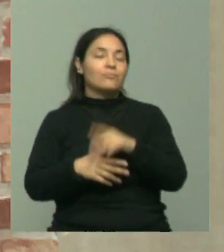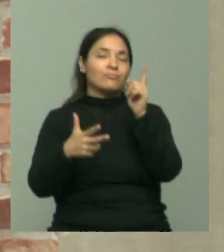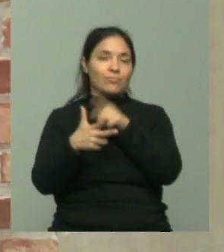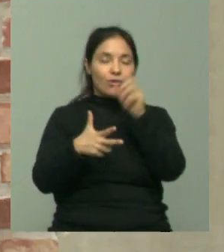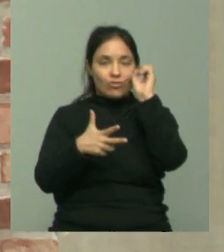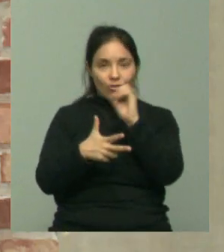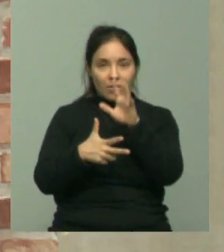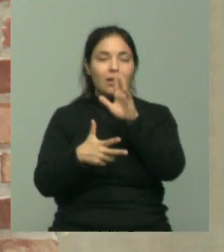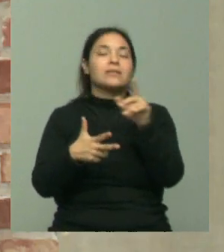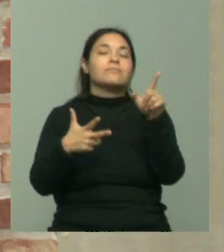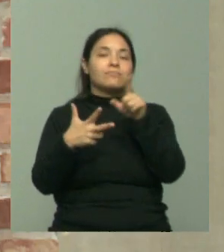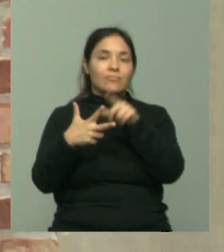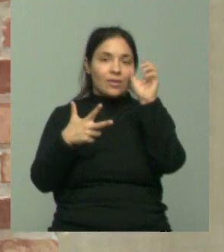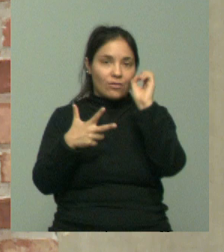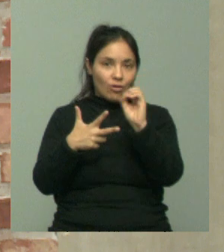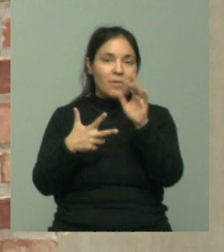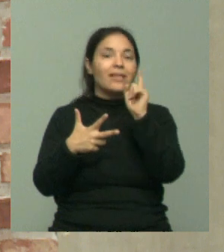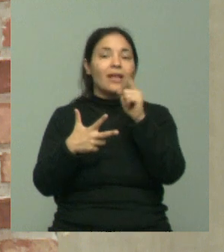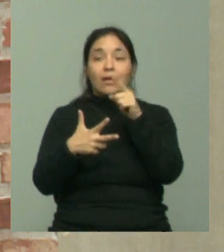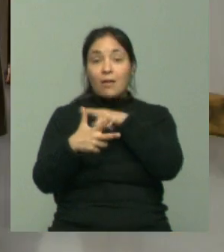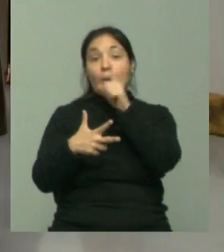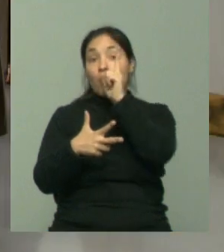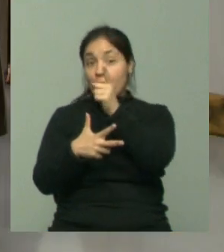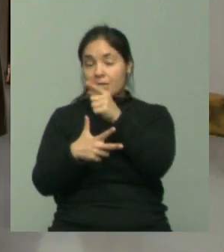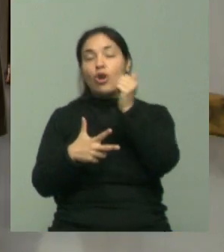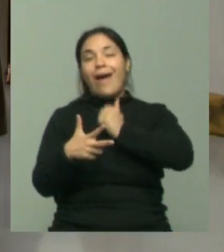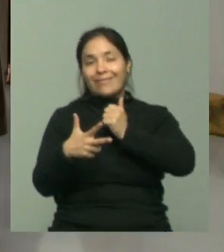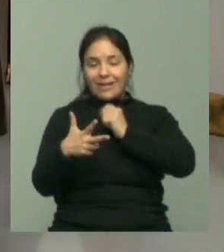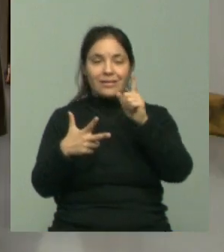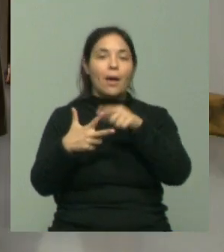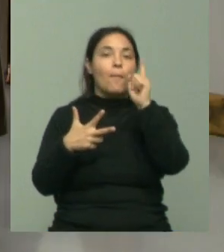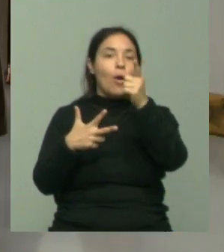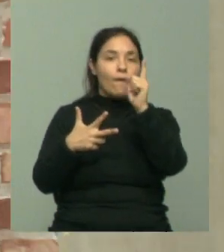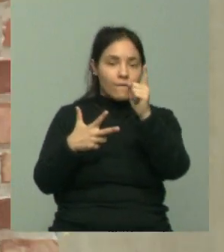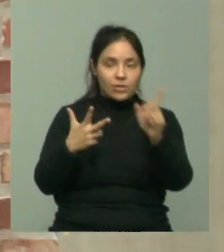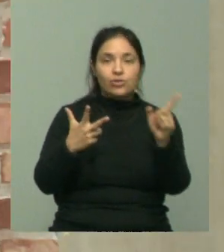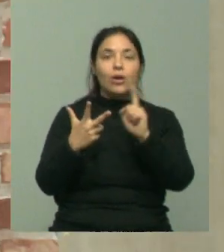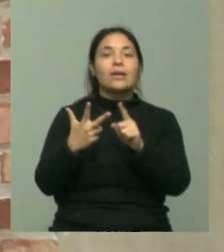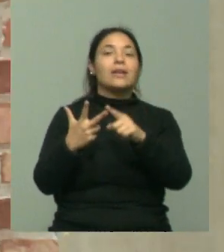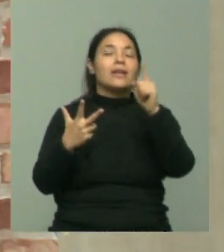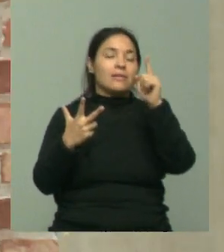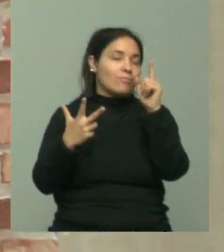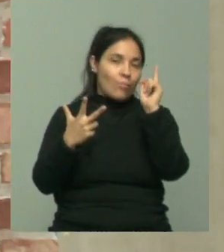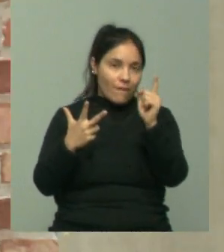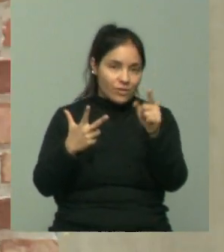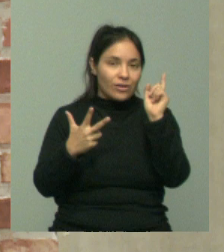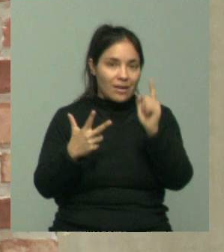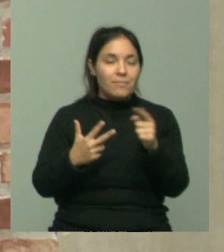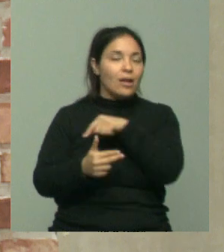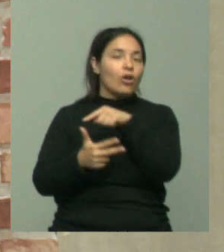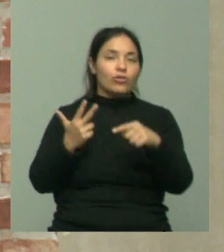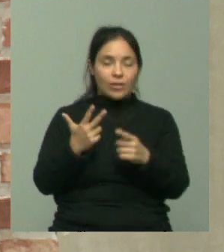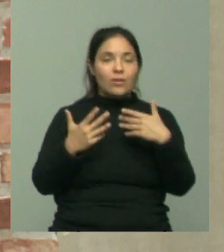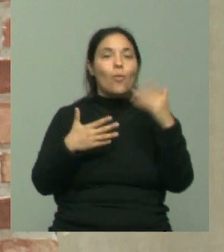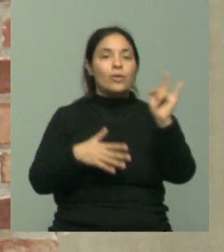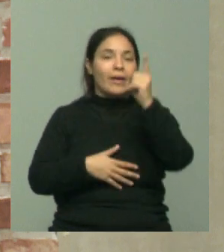Cremaschi, atleta, Miguel Leiva, también es profesor, hay que decirlo, Miguel Leiva, profesor de atletismo, y Guillermo Quintero, profesor de atletismo de la Universidad